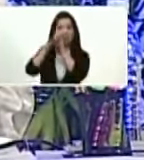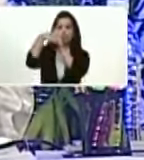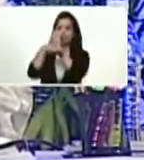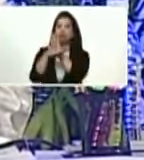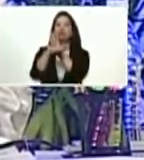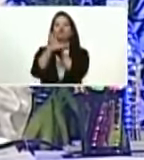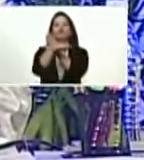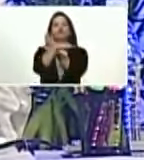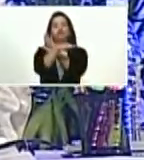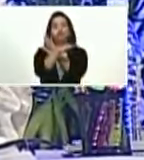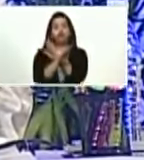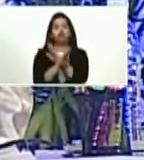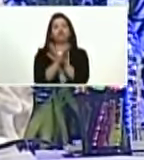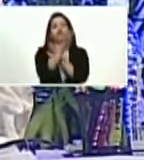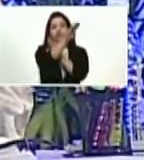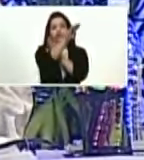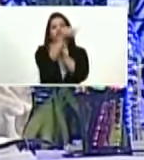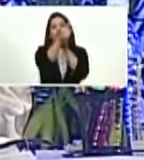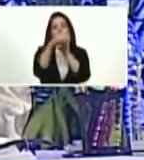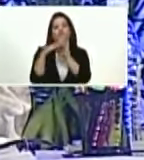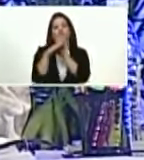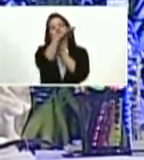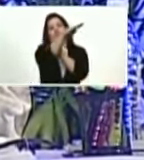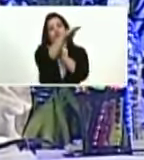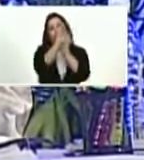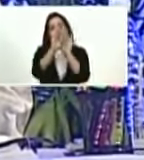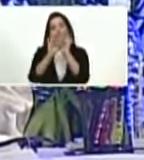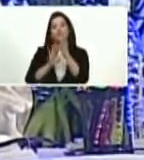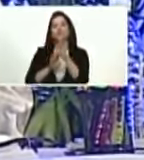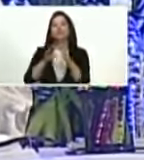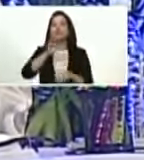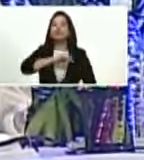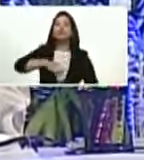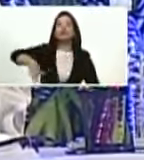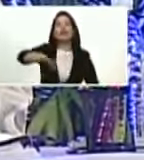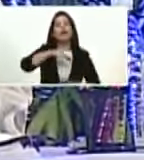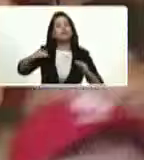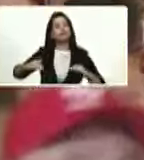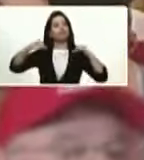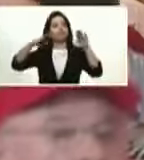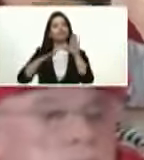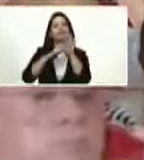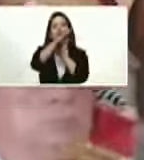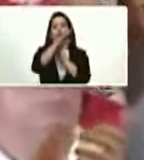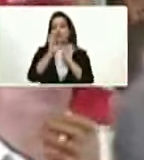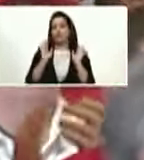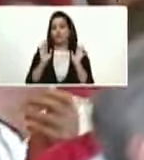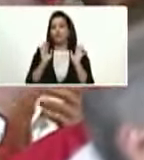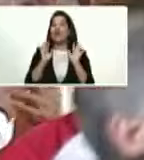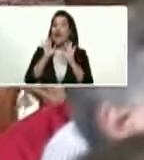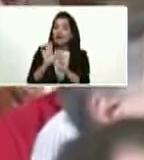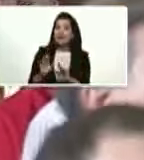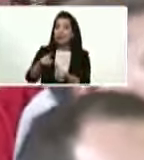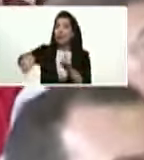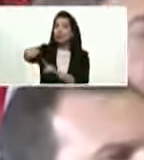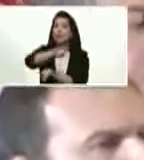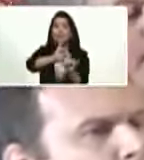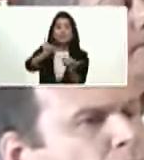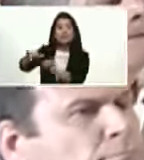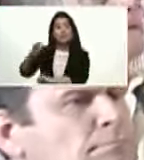crecimiento económico y del sustento del desarrollo social. Este es el poder aquí.